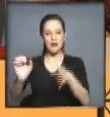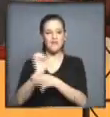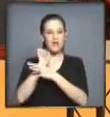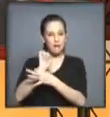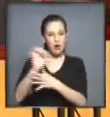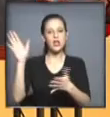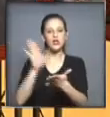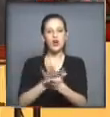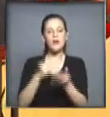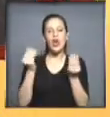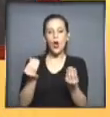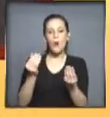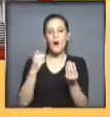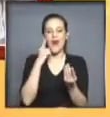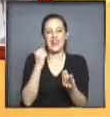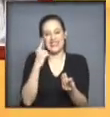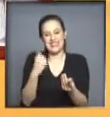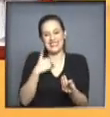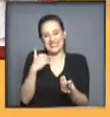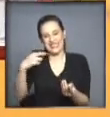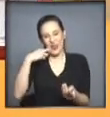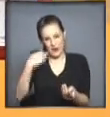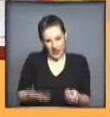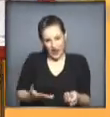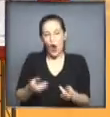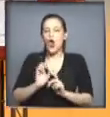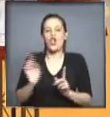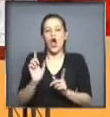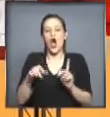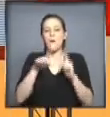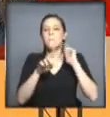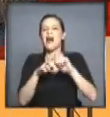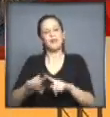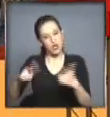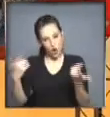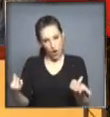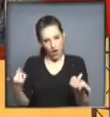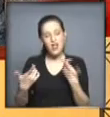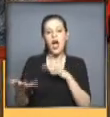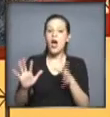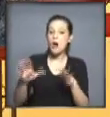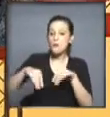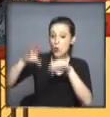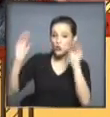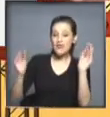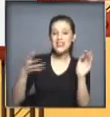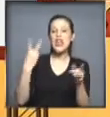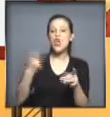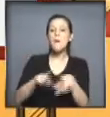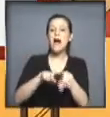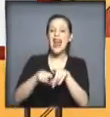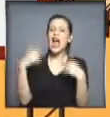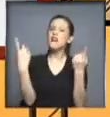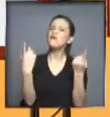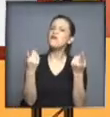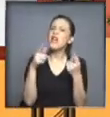los orígenes del pende viejo. Claro que estas no son reglas matemáticas, no. En ocasiones, las parejas disparejas en cuanto a